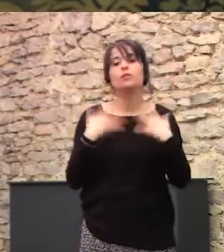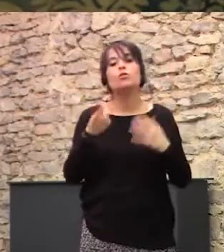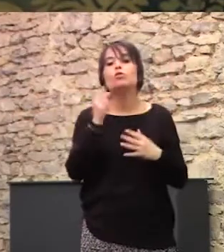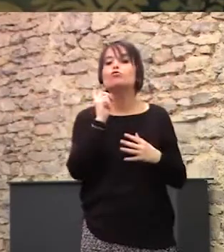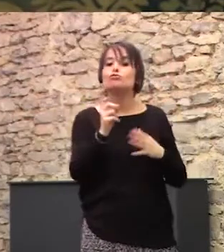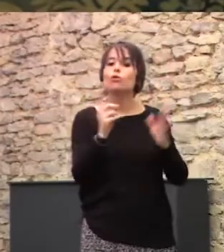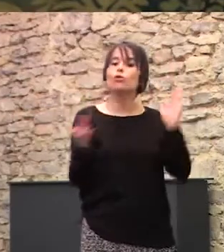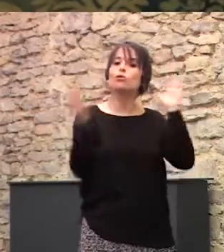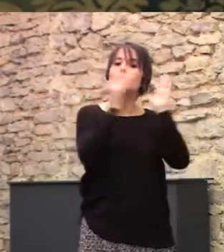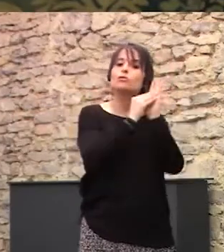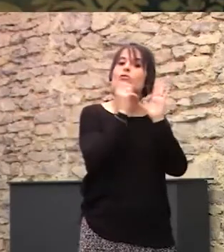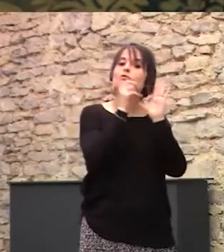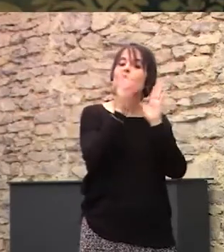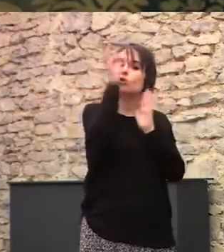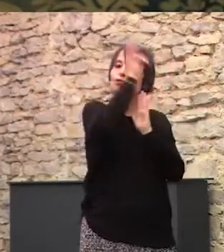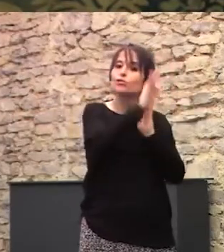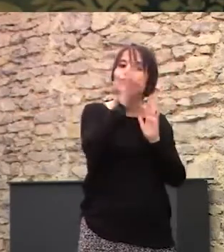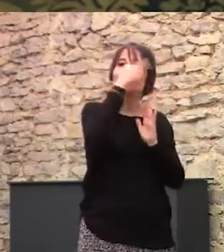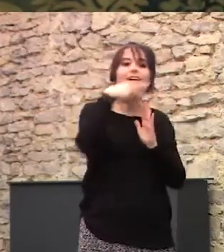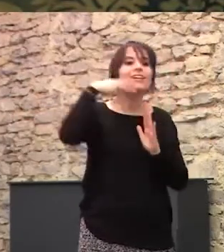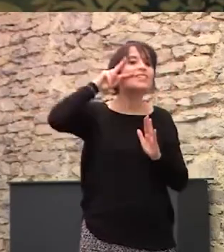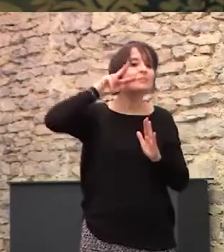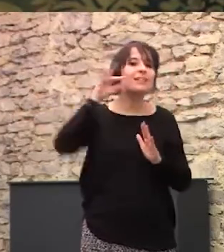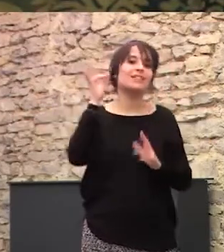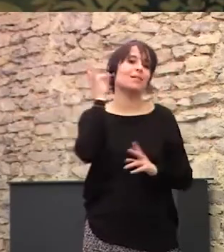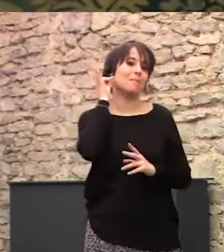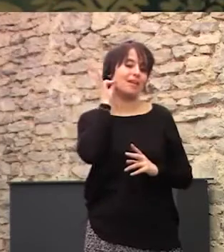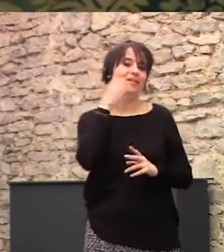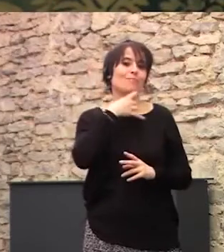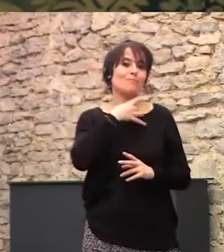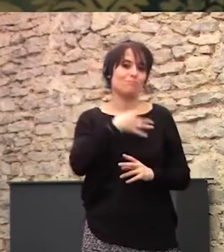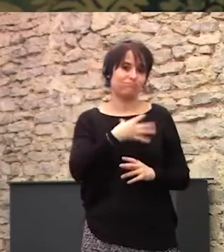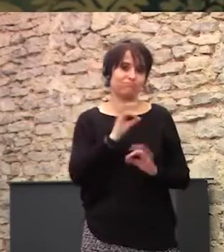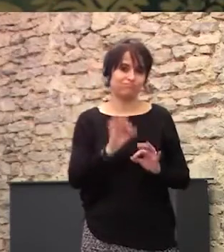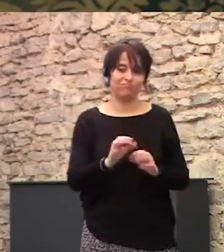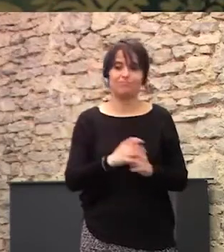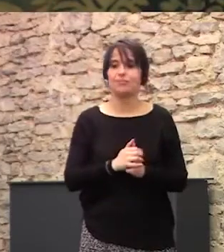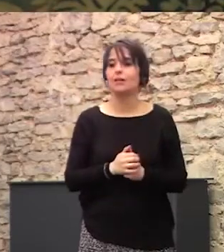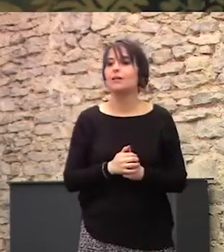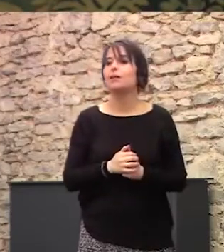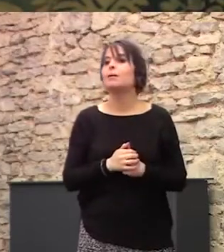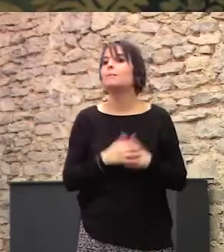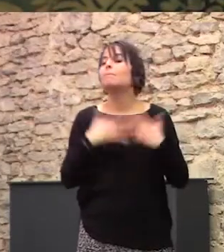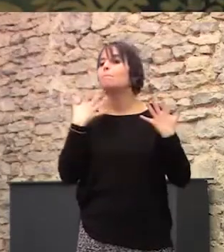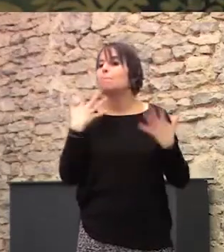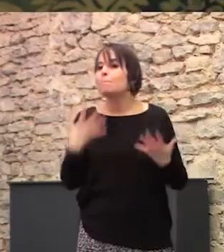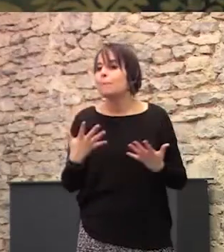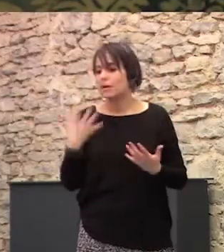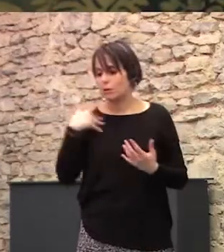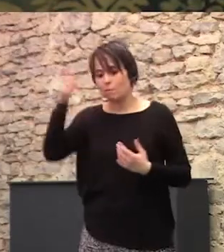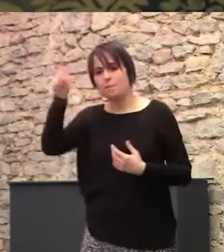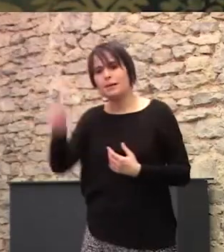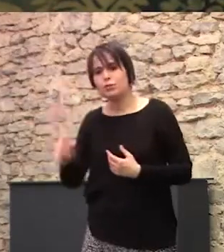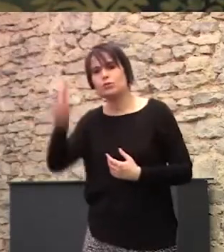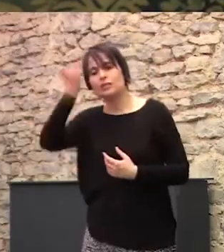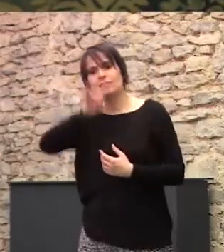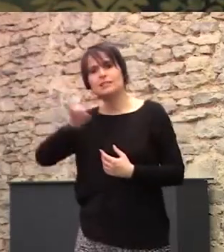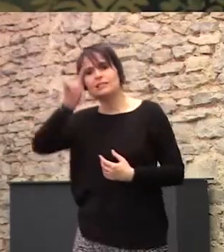recogía en la teoría las experiencias de las mujeres blancas. Pero las negras dicen, el epicentro de nuestra